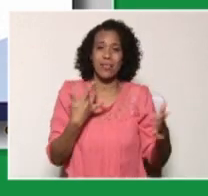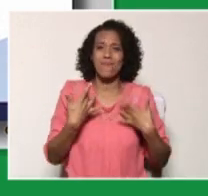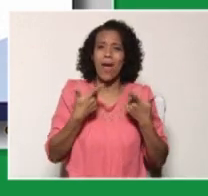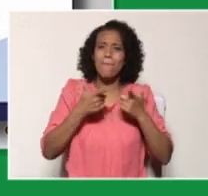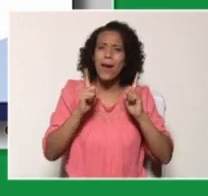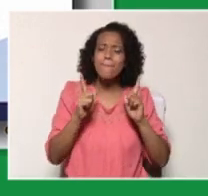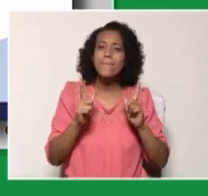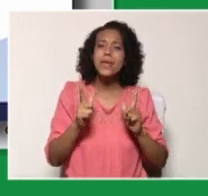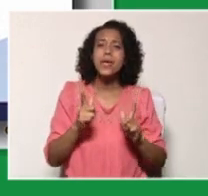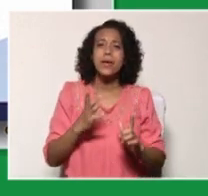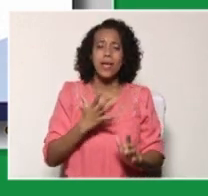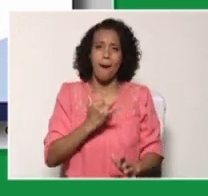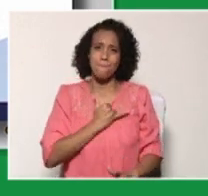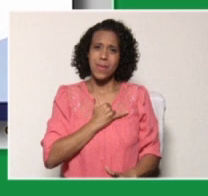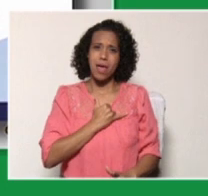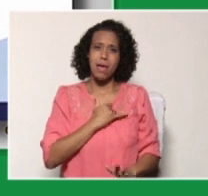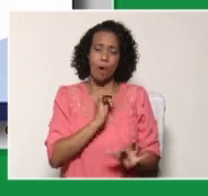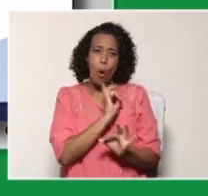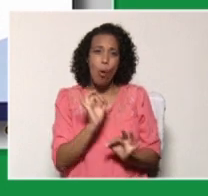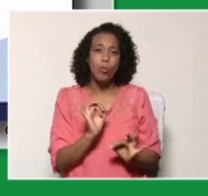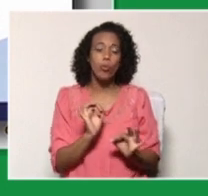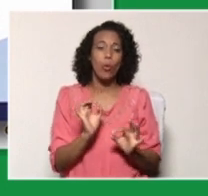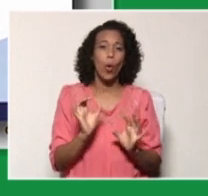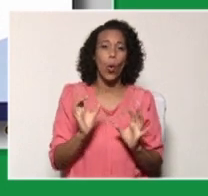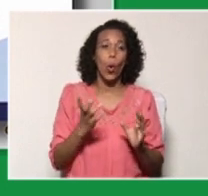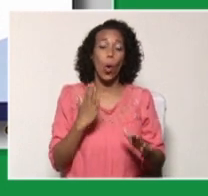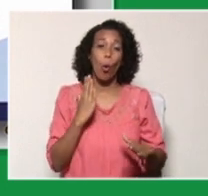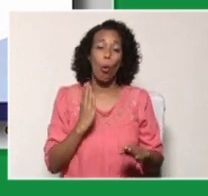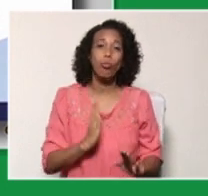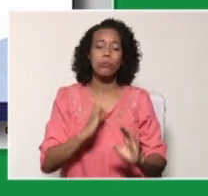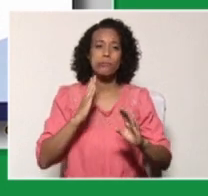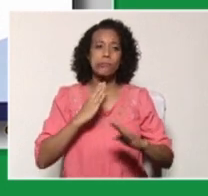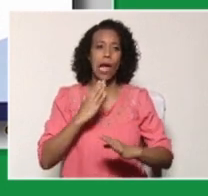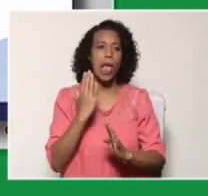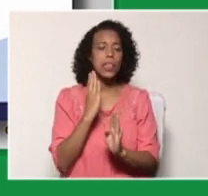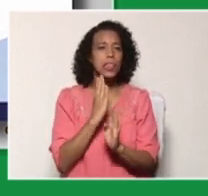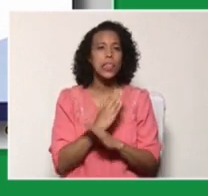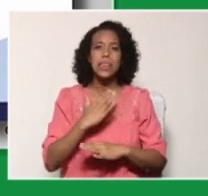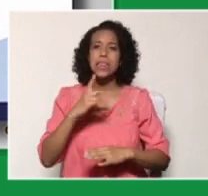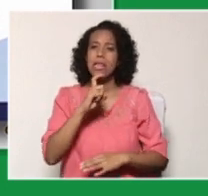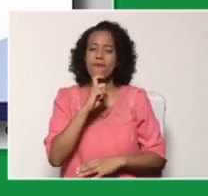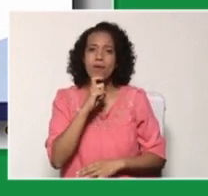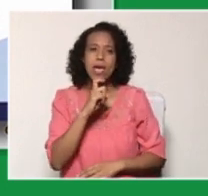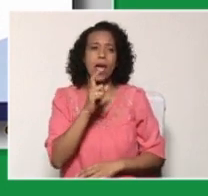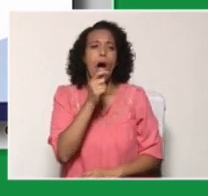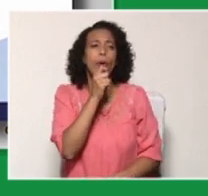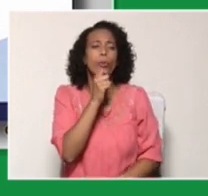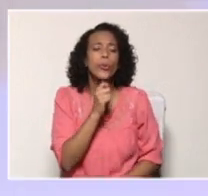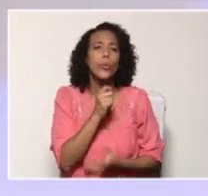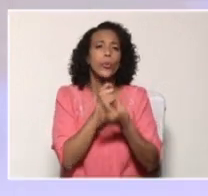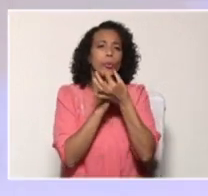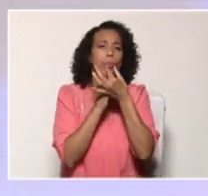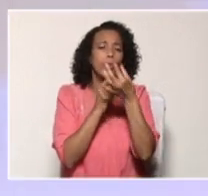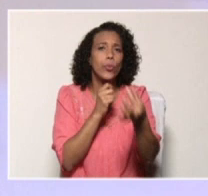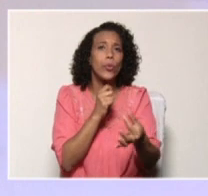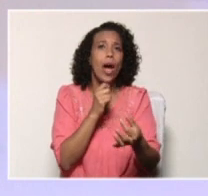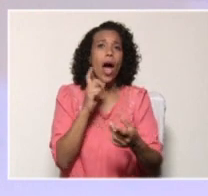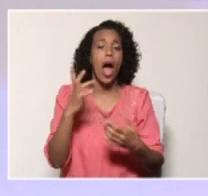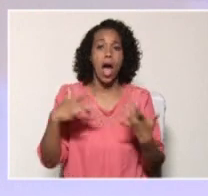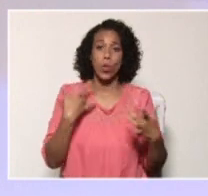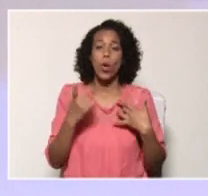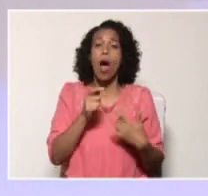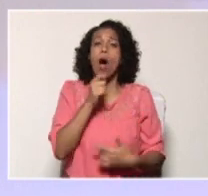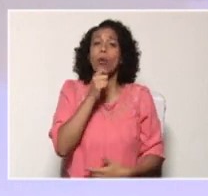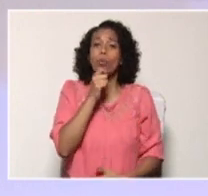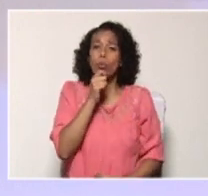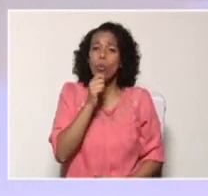va a permitir, si hay alguna condición que nos impida o que nos haga más difícil poder soplar las burbujitas, pues entonces esto es una actividad que al